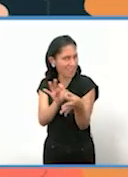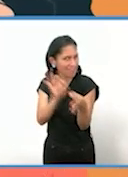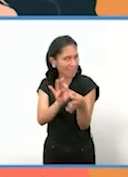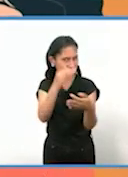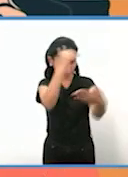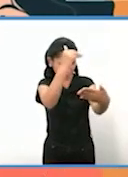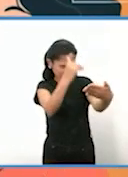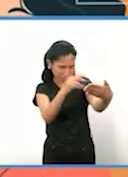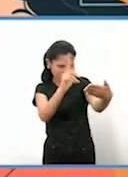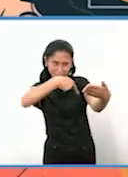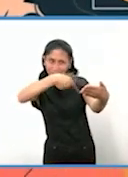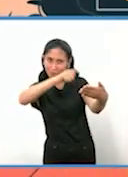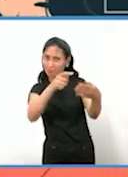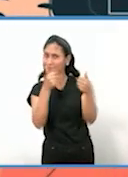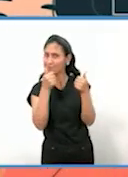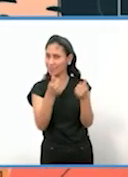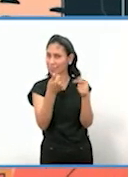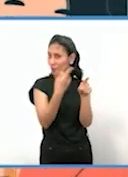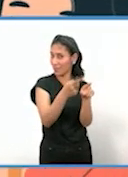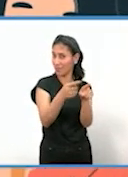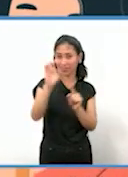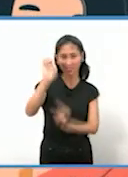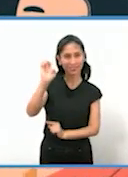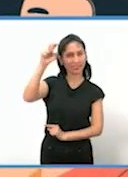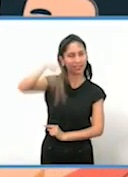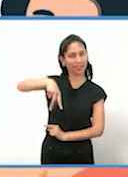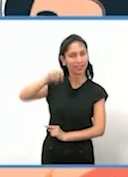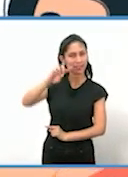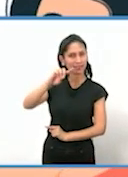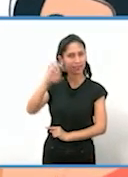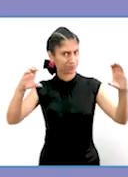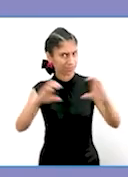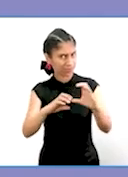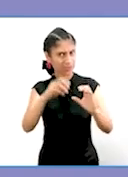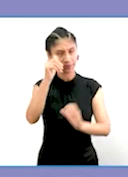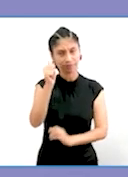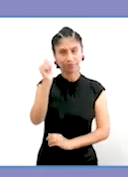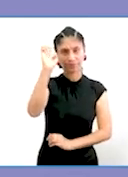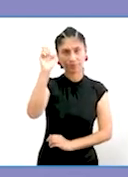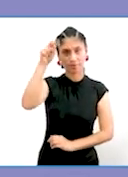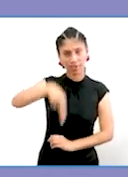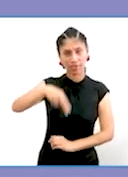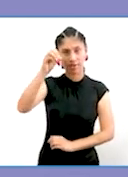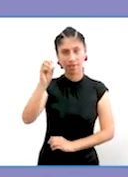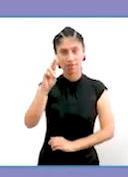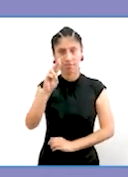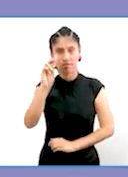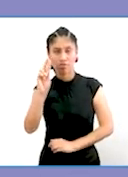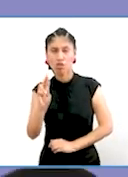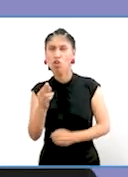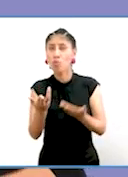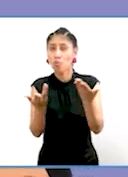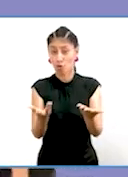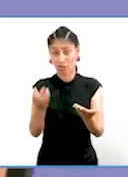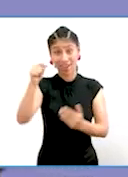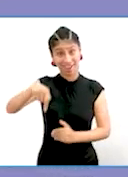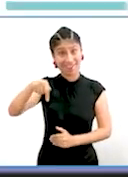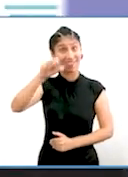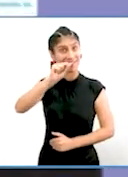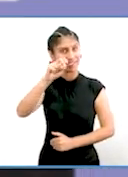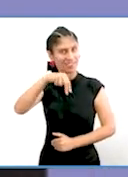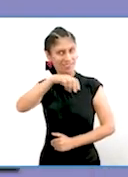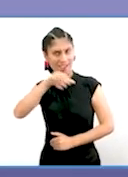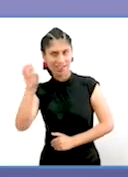1.521 consultas por correo electrónico y retomamos la atención presencial. El porcentaje de satisfacción de la ciudadanía con